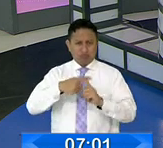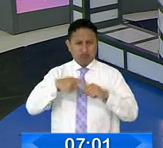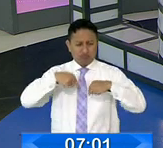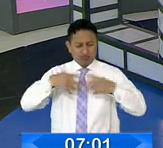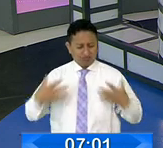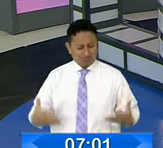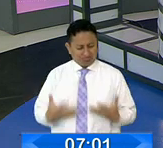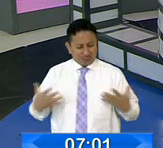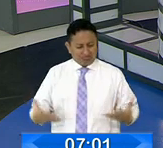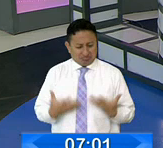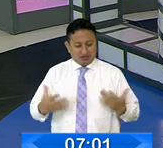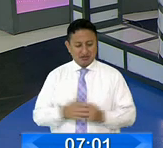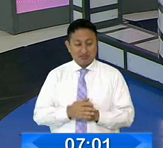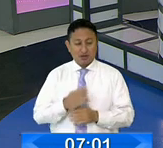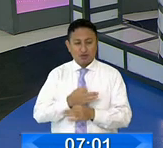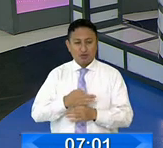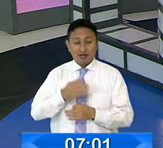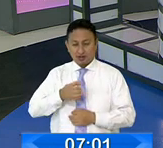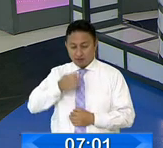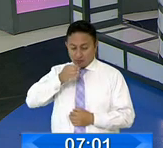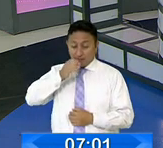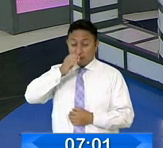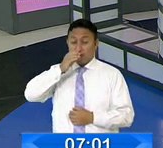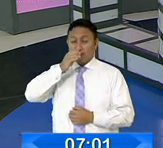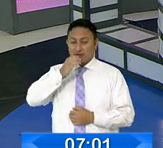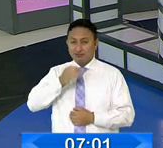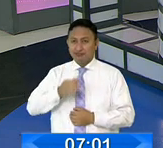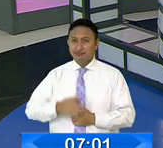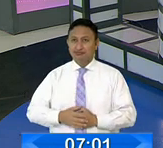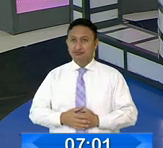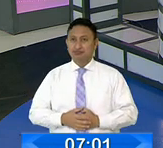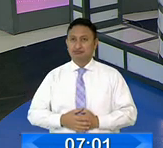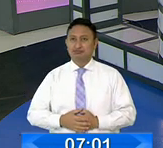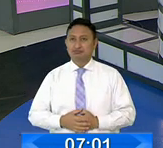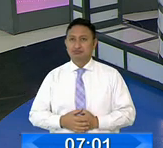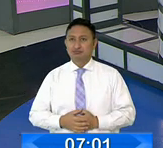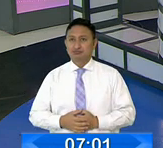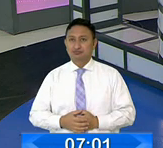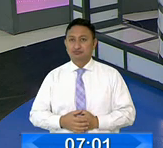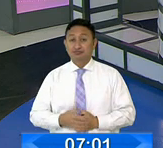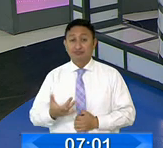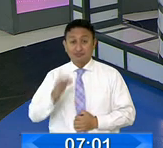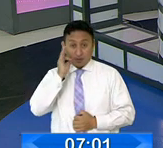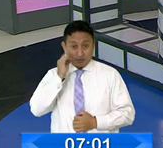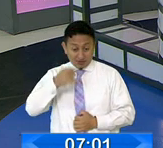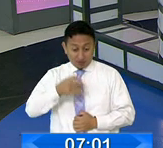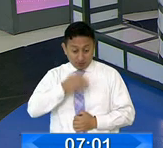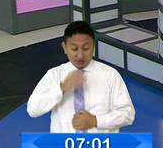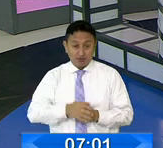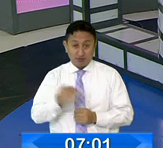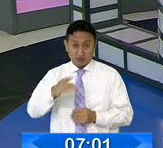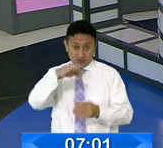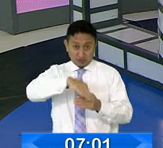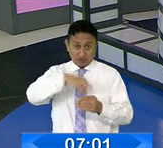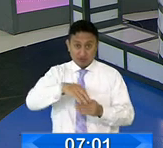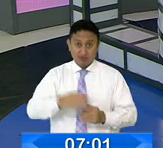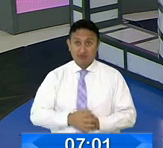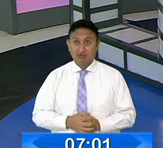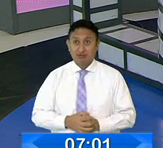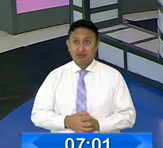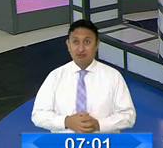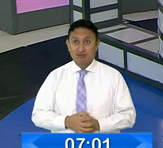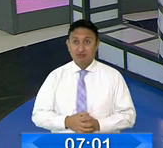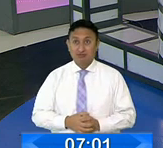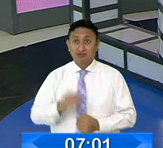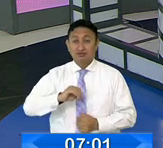las ganitas, tómese un cafecito caliente. Qué rico es el cafecito. Claro, usted que no puede, para calentar, las agüitas de vieja, ¿no? Para calentar el cuerpo.